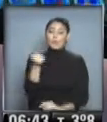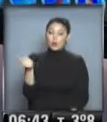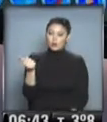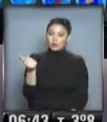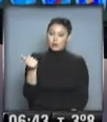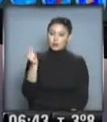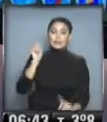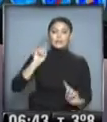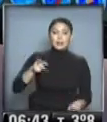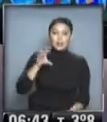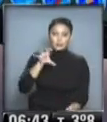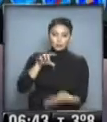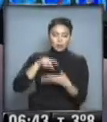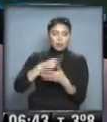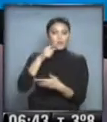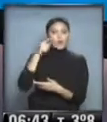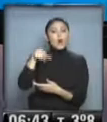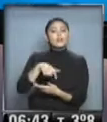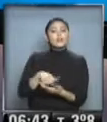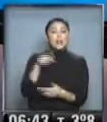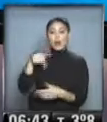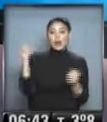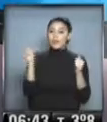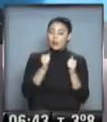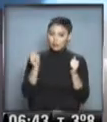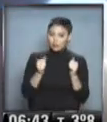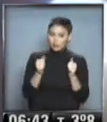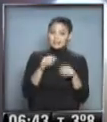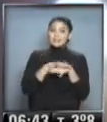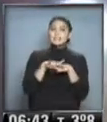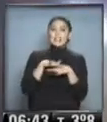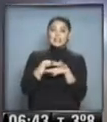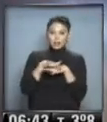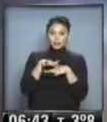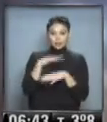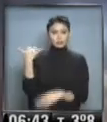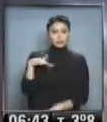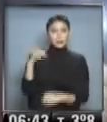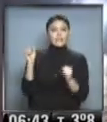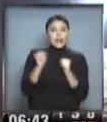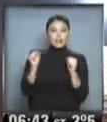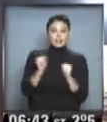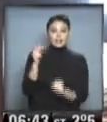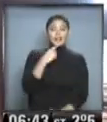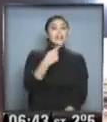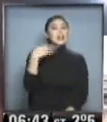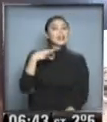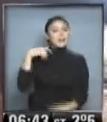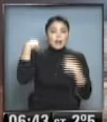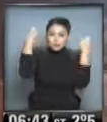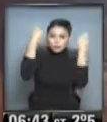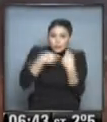Ceres y en la ciudad de Buenos Aires está haciendo frío. La sensación térmica, qué frío. Hay que ponerse 2, mucha 5. Ropa